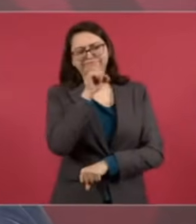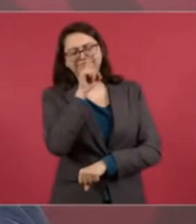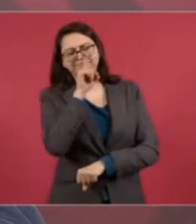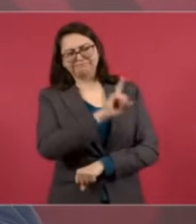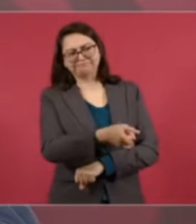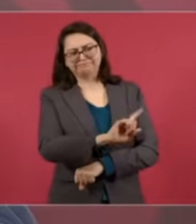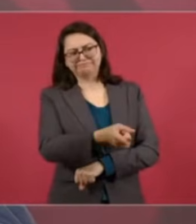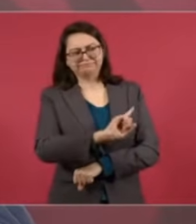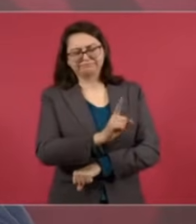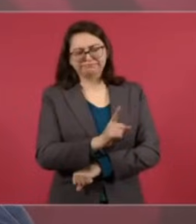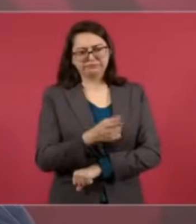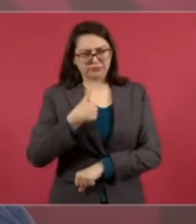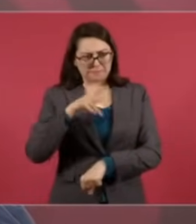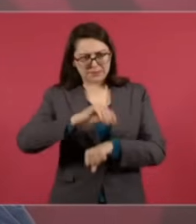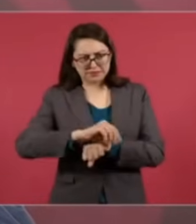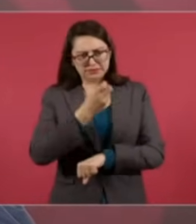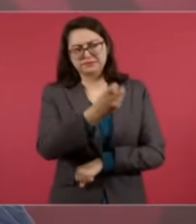y que no podía devolverle la tierra